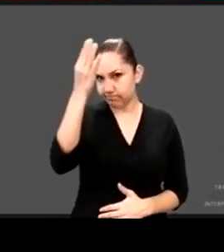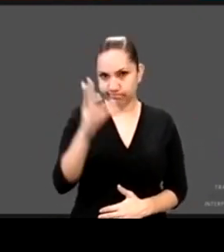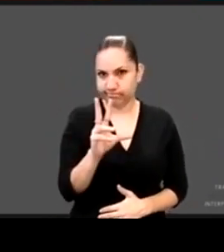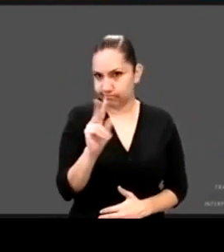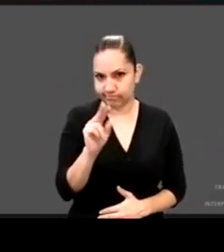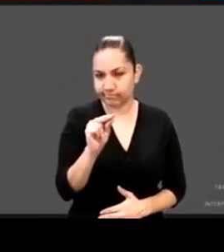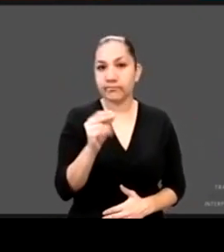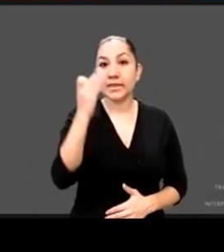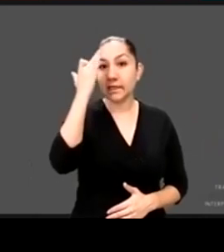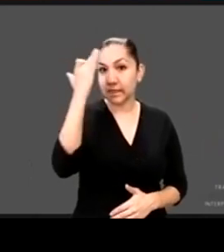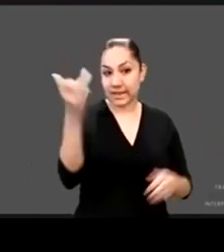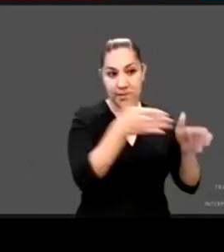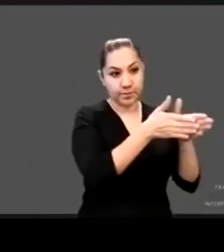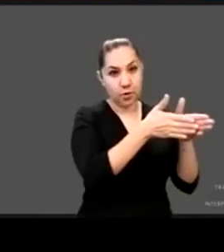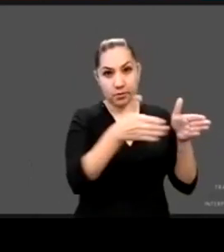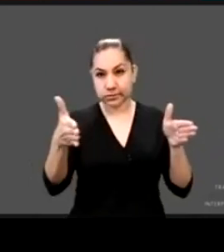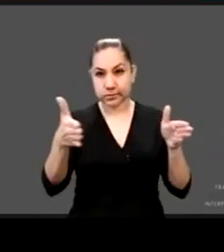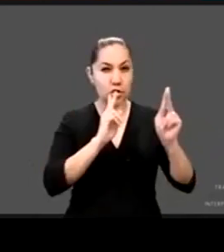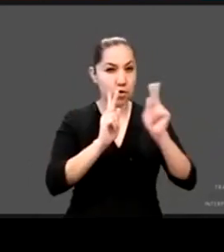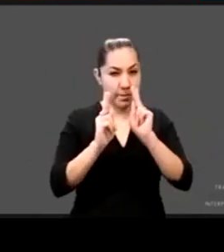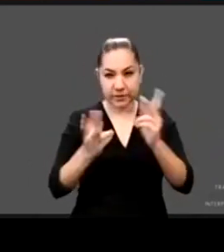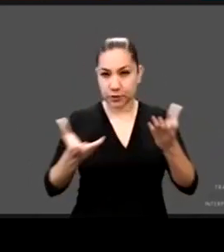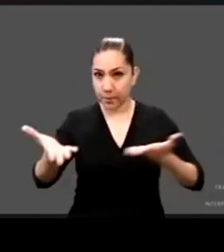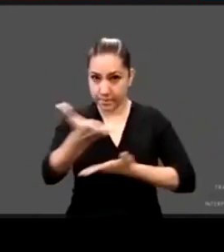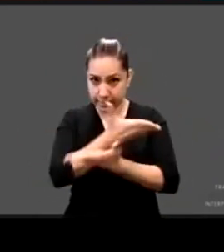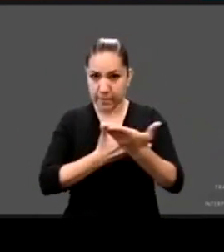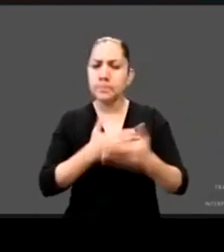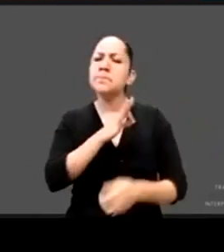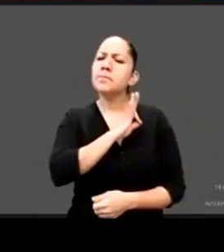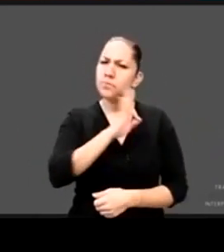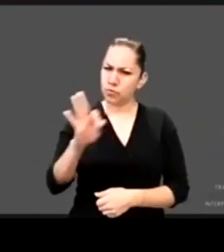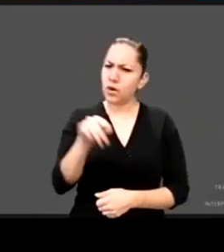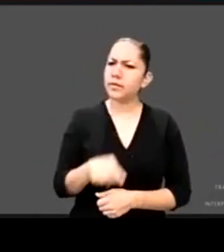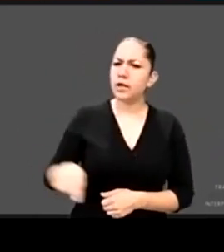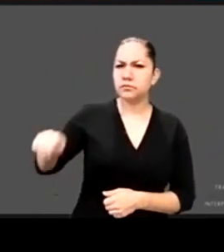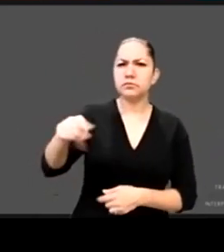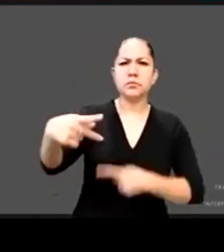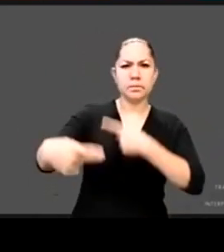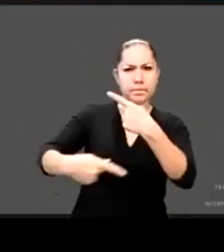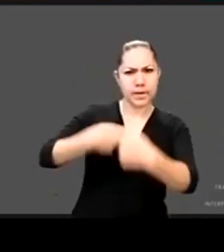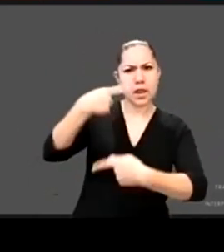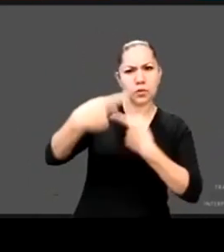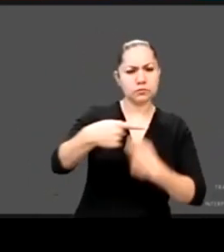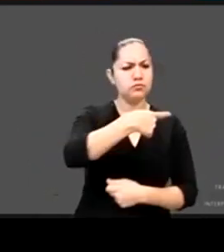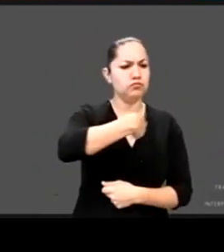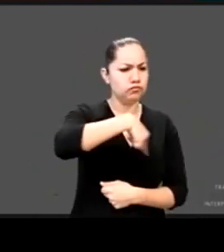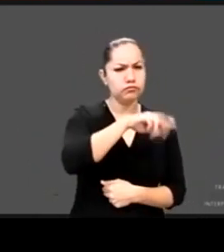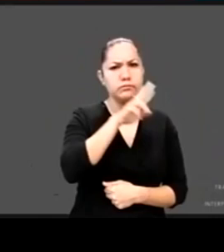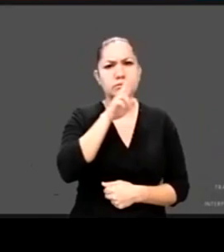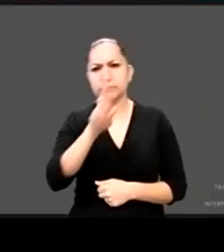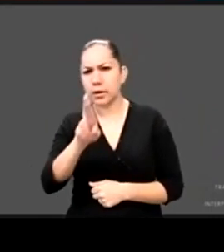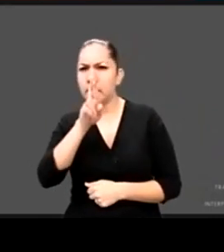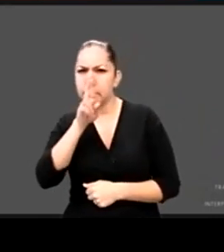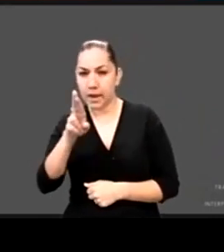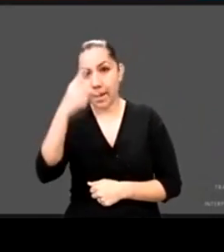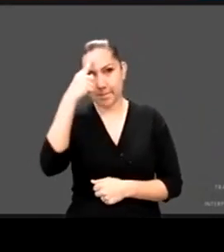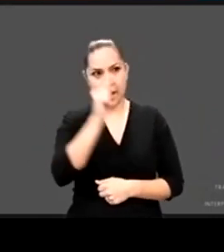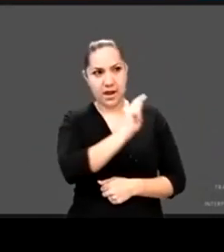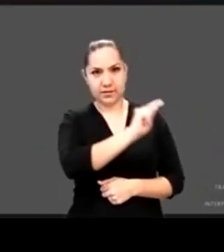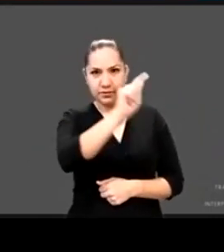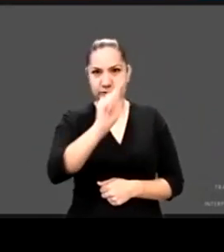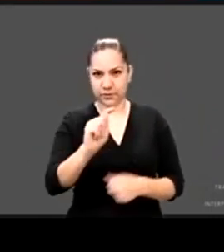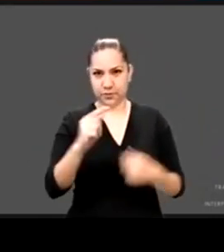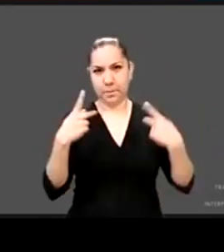contarán con el espacio de preguntas y respuestas para hacerle llegar sus dudas a las y el panelista que hoy nos